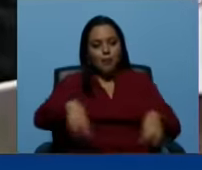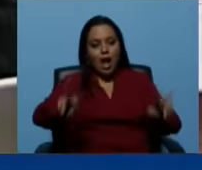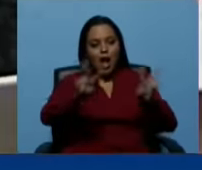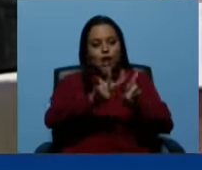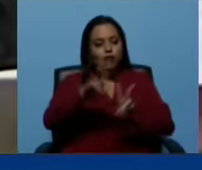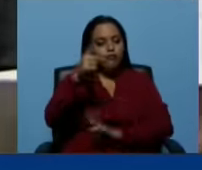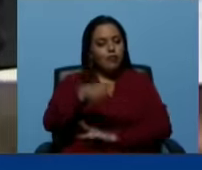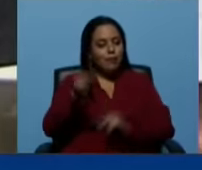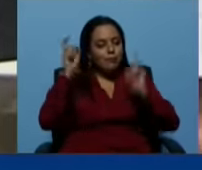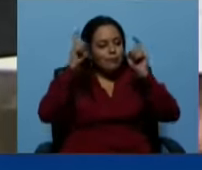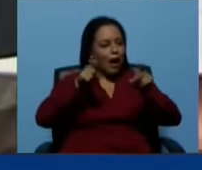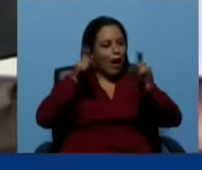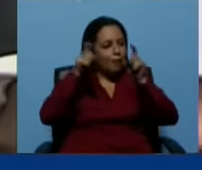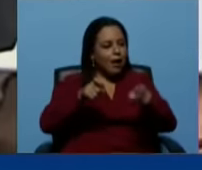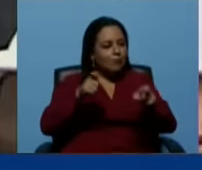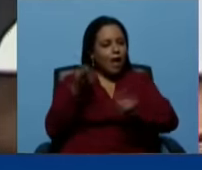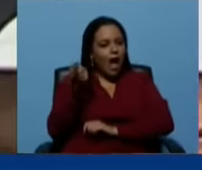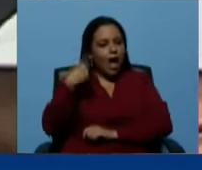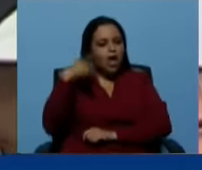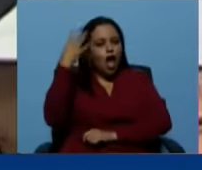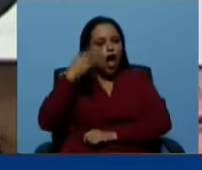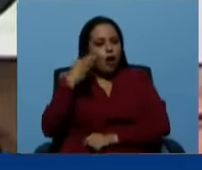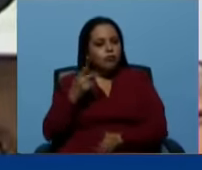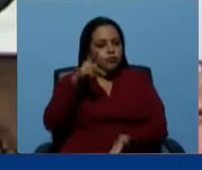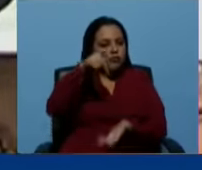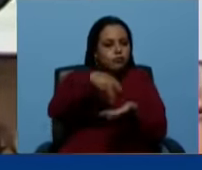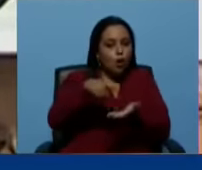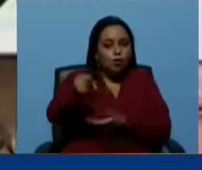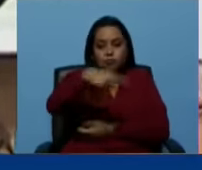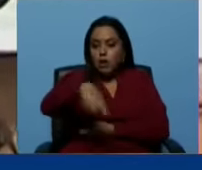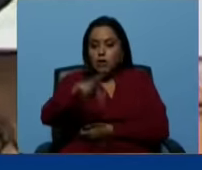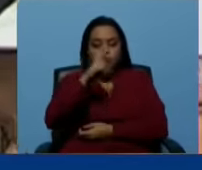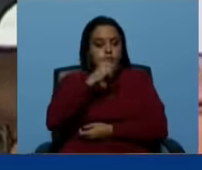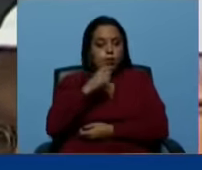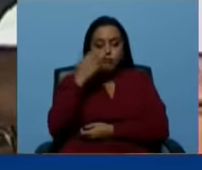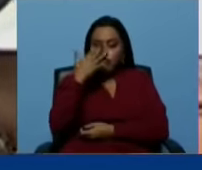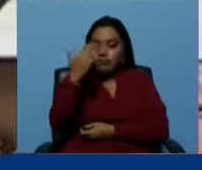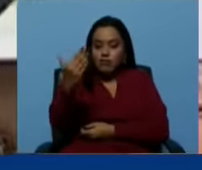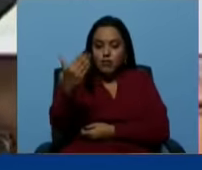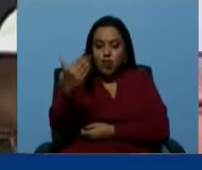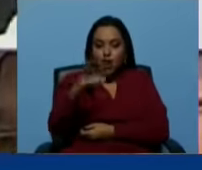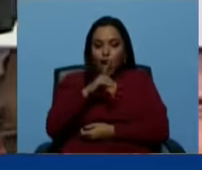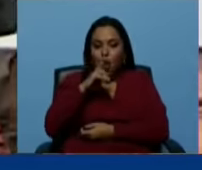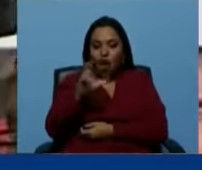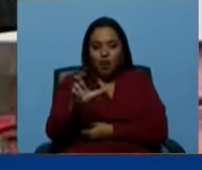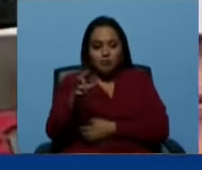le decía a los jóvenes que vinieron ayer, ustedes no le habían visto la cara al fascismo, muchachos.